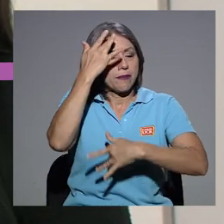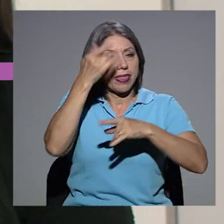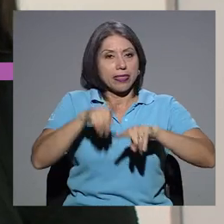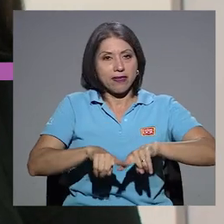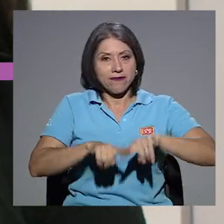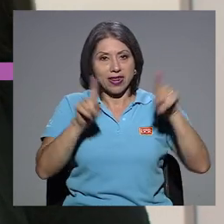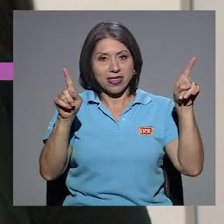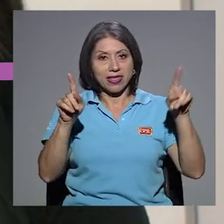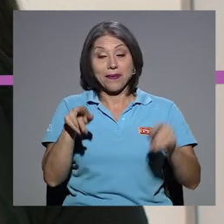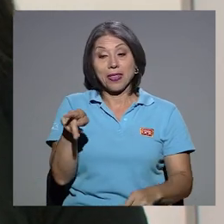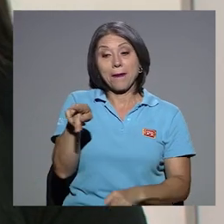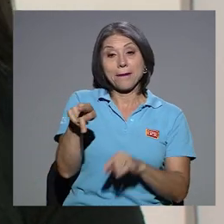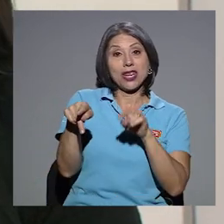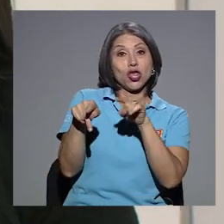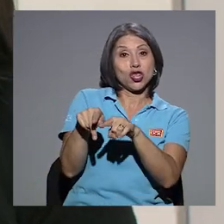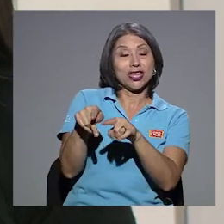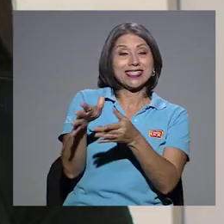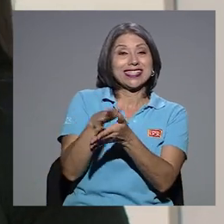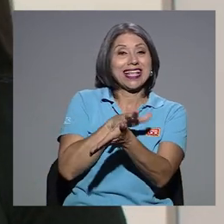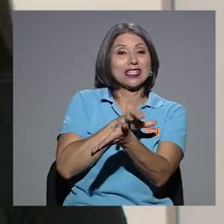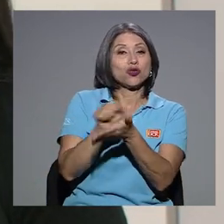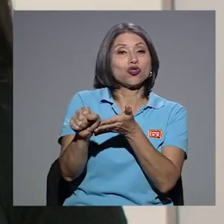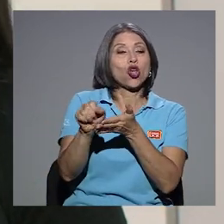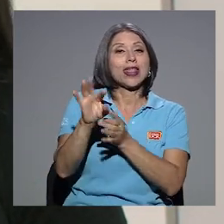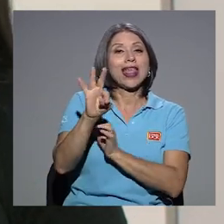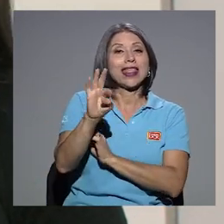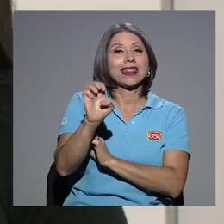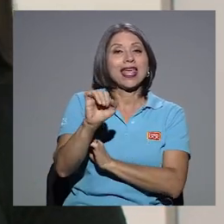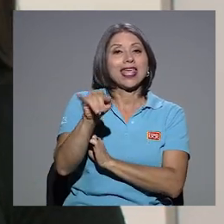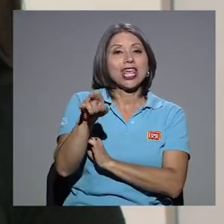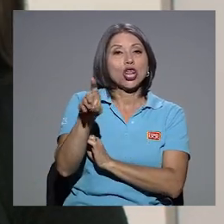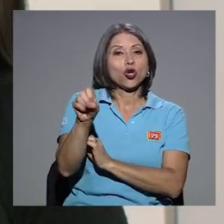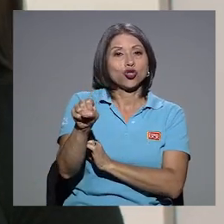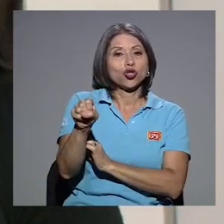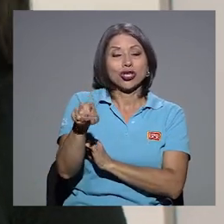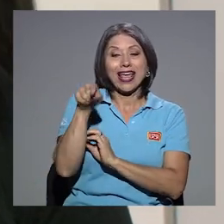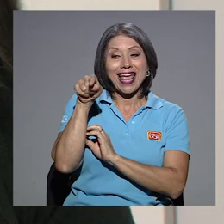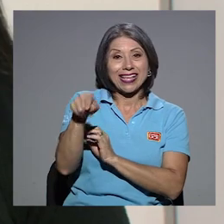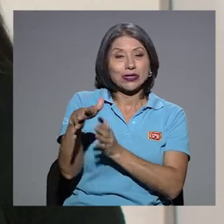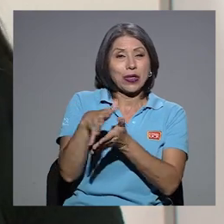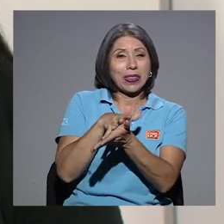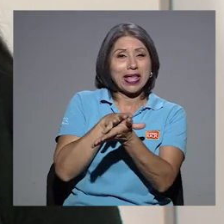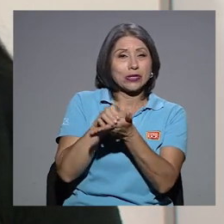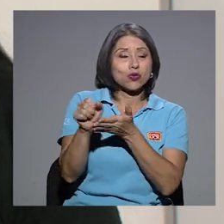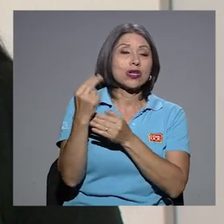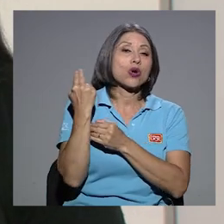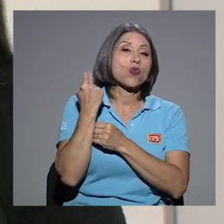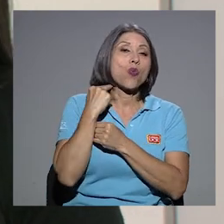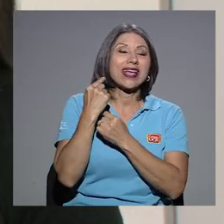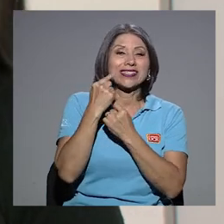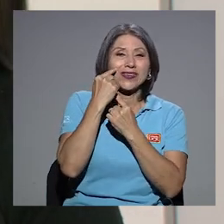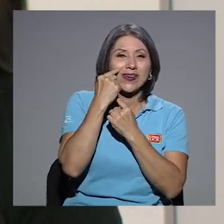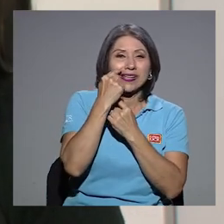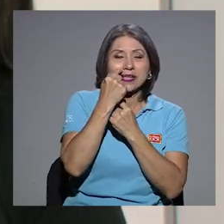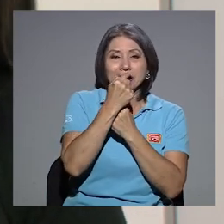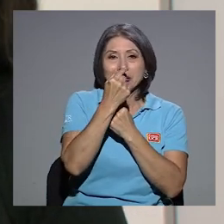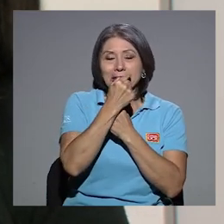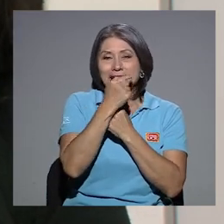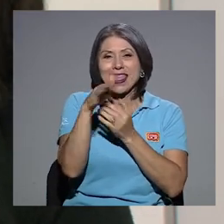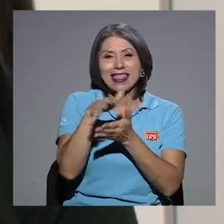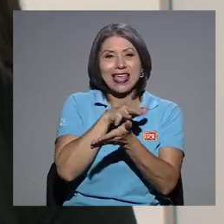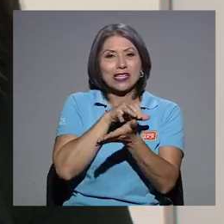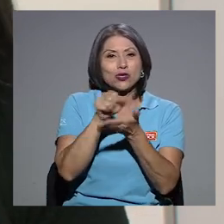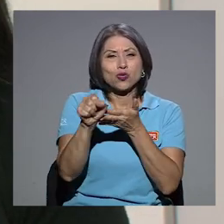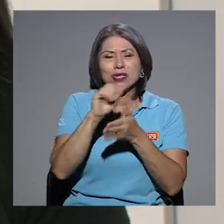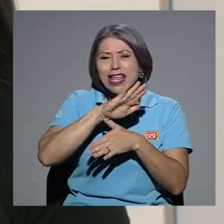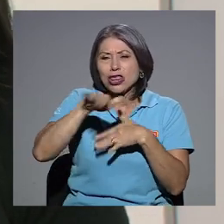diferente. En la periodontitis existe destrucción de tejidos. La periodontitis empieza a destruir hueso y empieza a destruir todos los